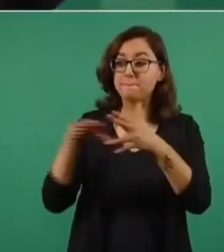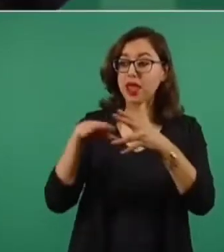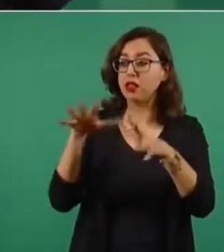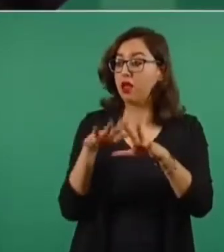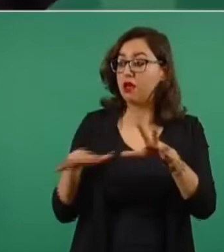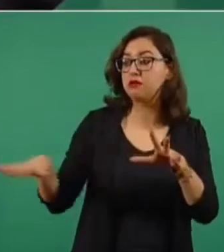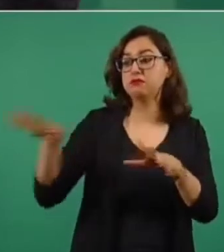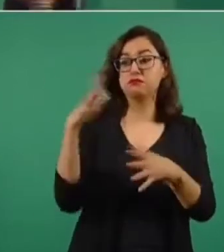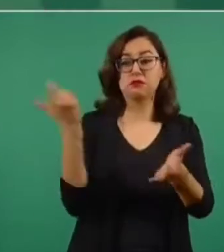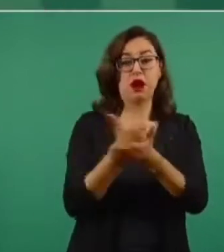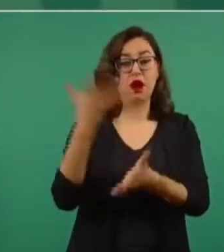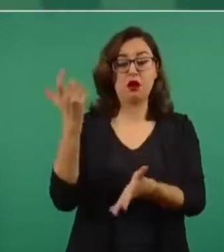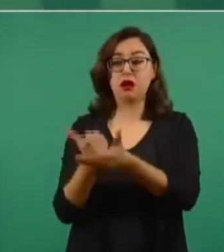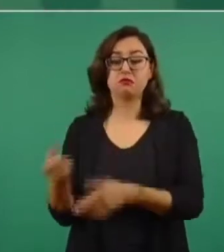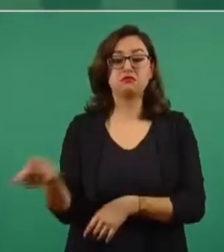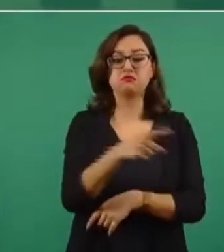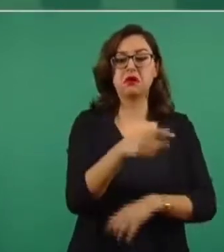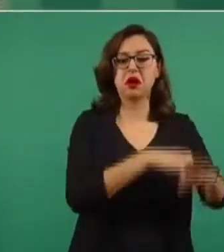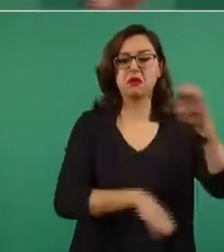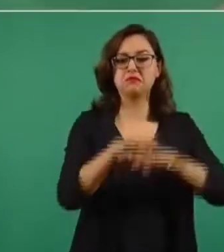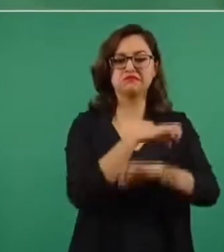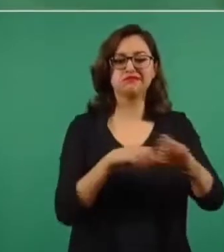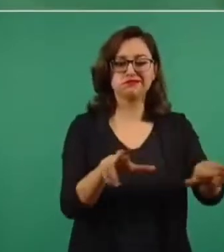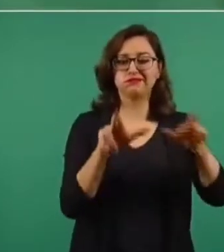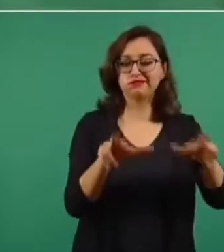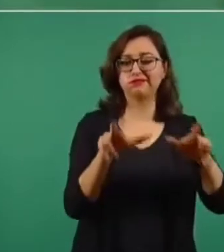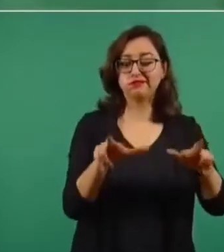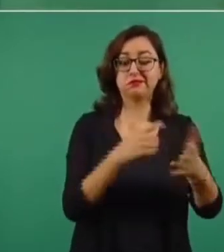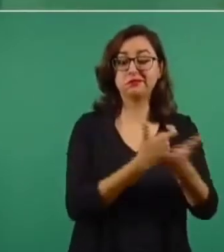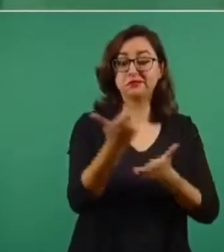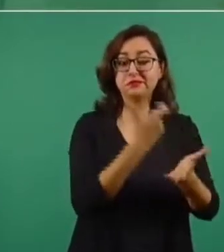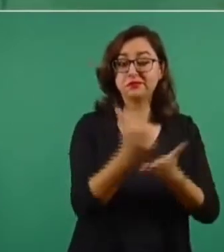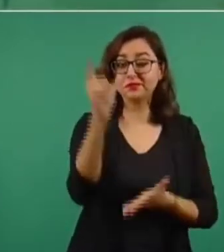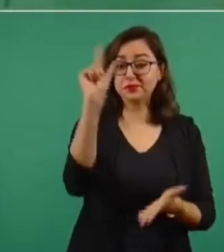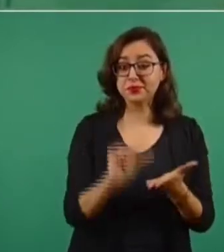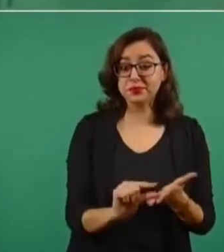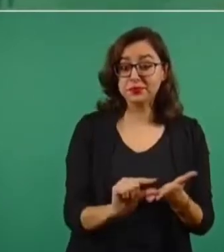que las grandes corporaciones, porque así está ahora.